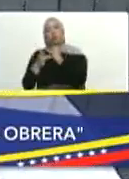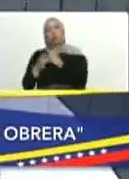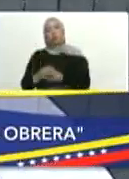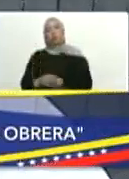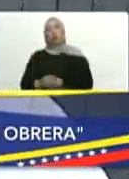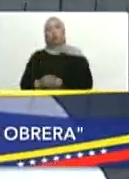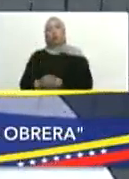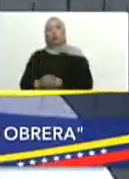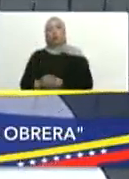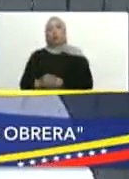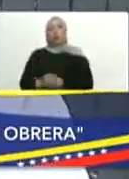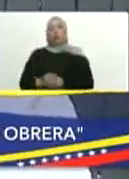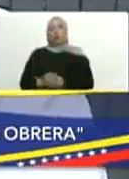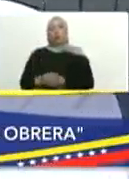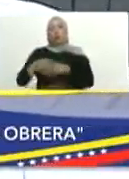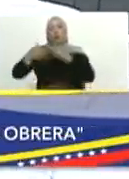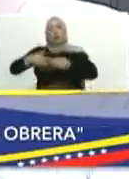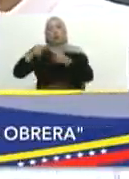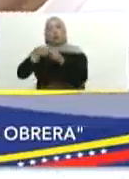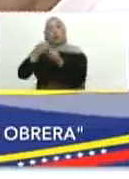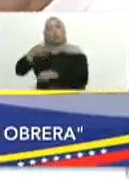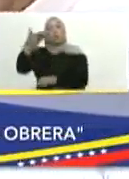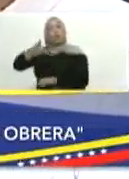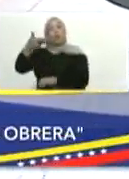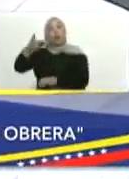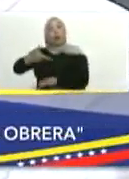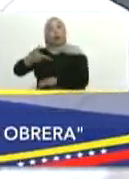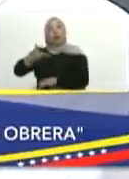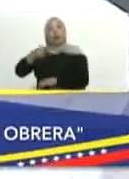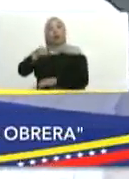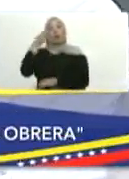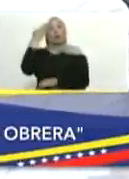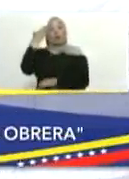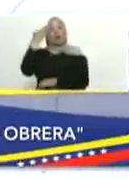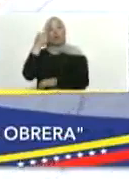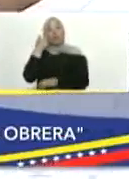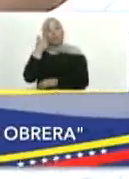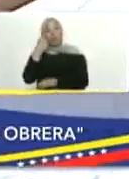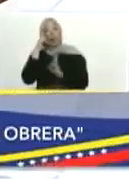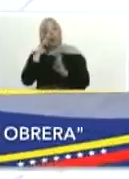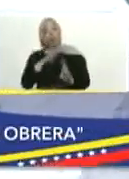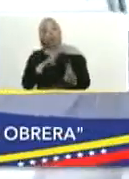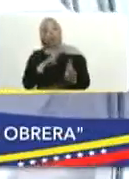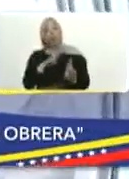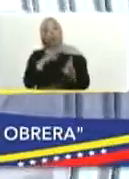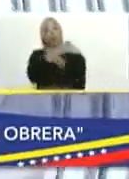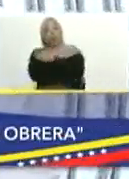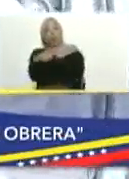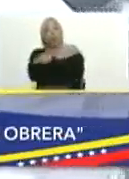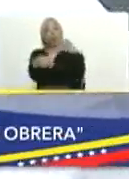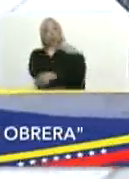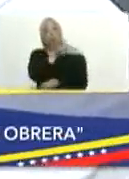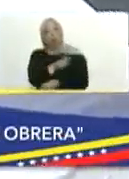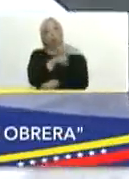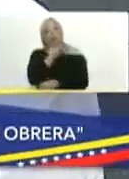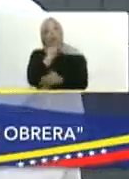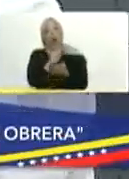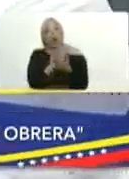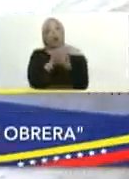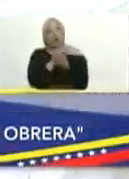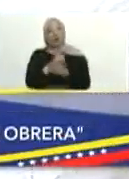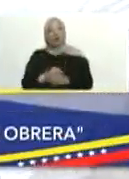hace pasos empresariales es muy importante fíjense ustedes el resultado Ah te felicito argenis Dale la